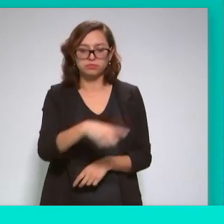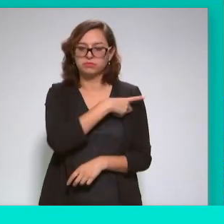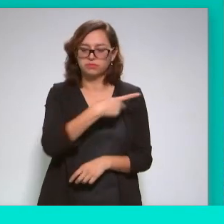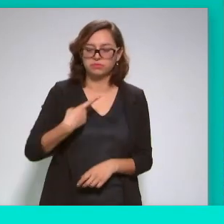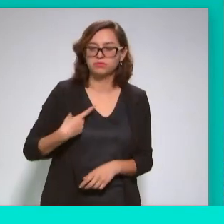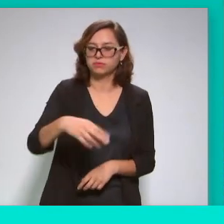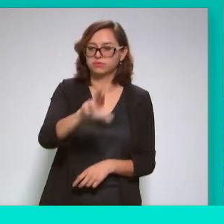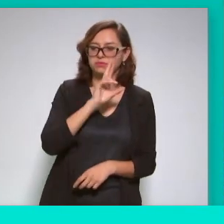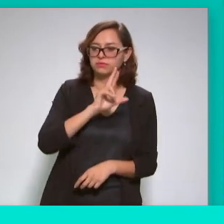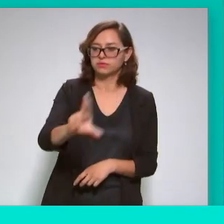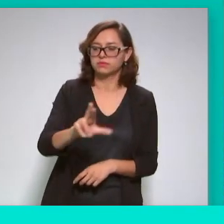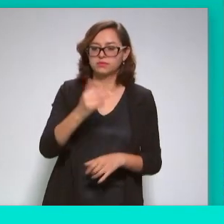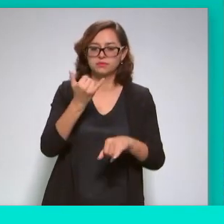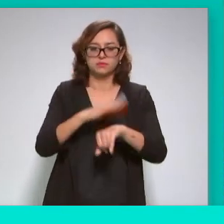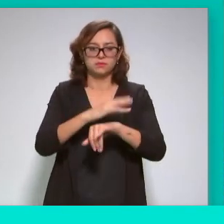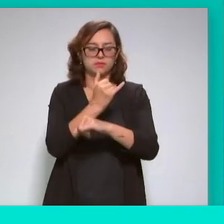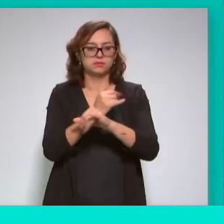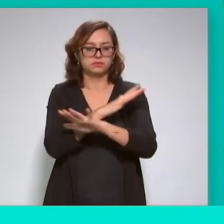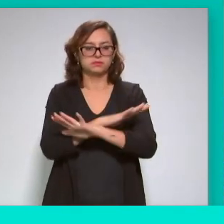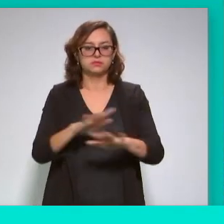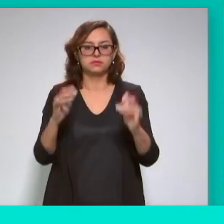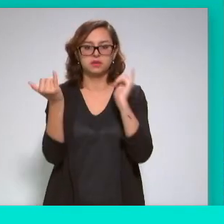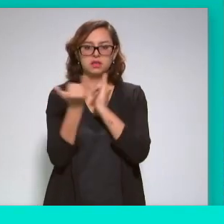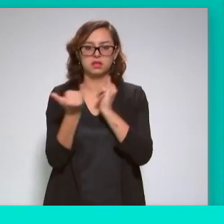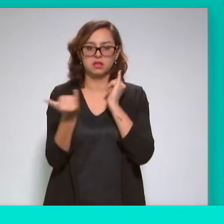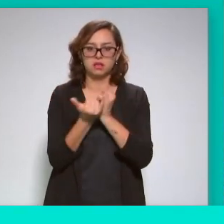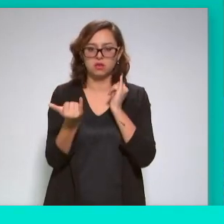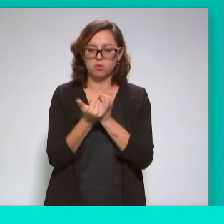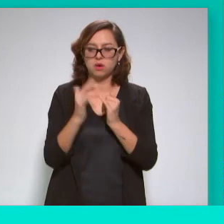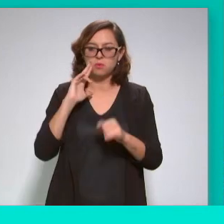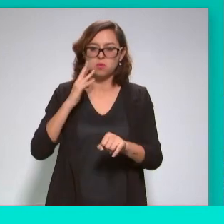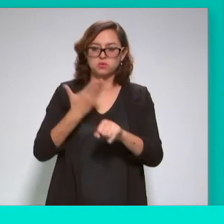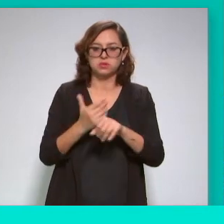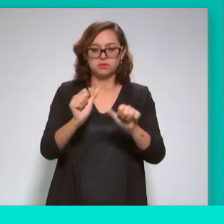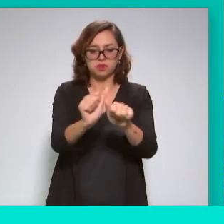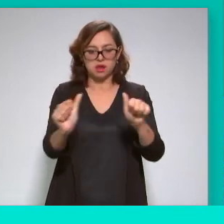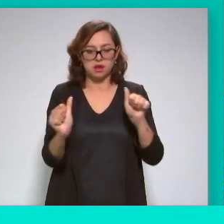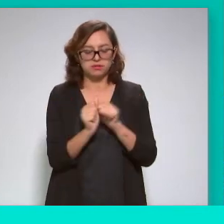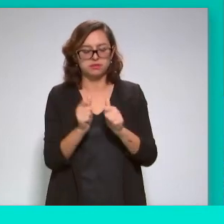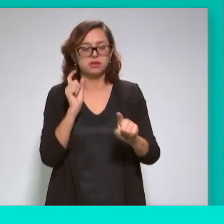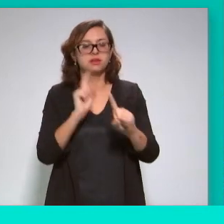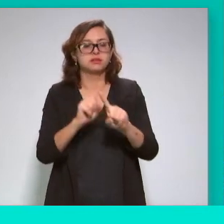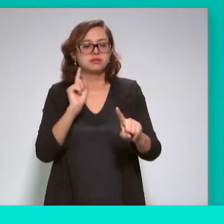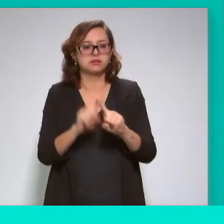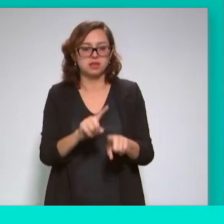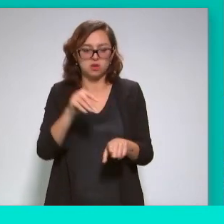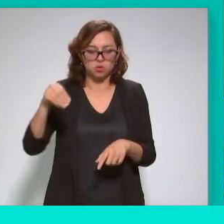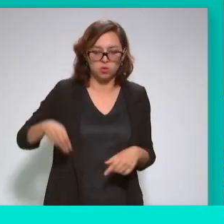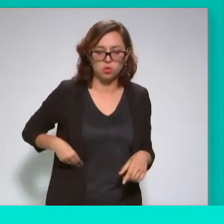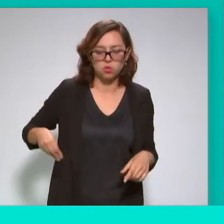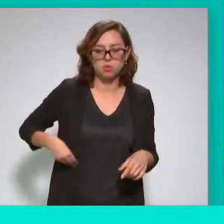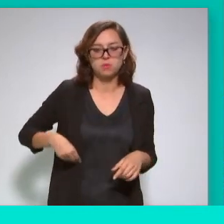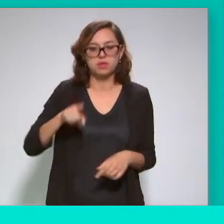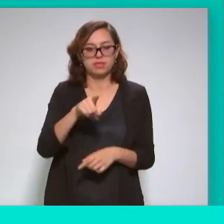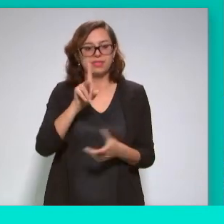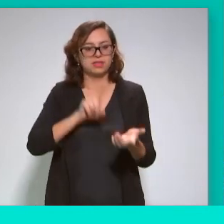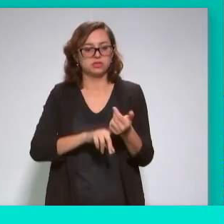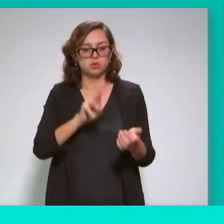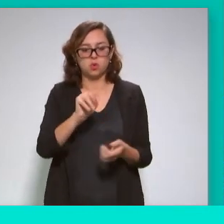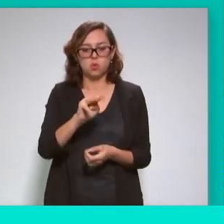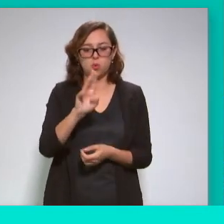dé respuesta a la solicitud de información así como dar vista al área encargada de determinar responsabilidades de la uam por el